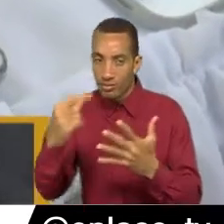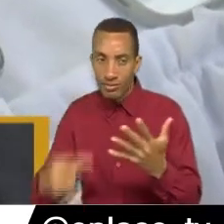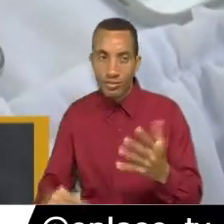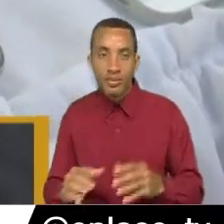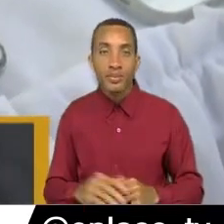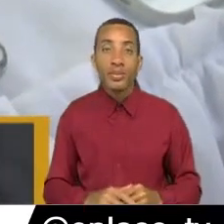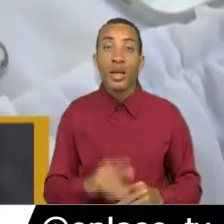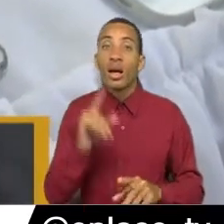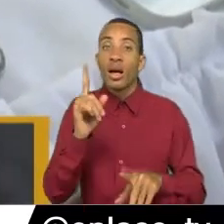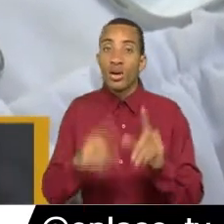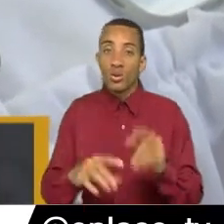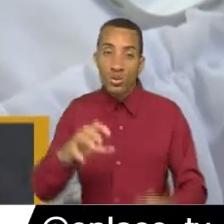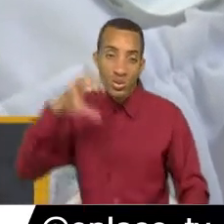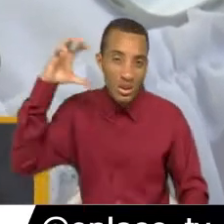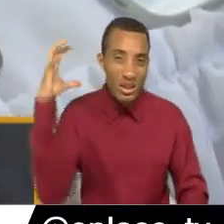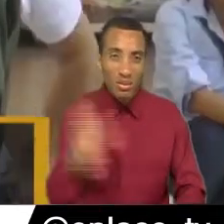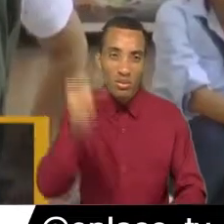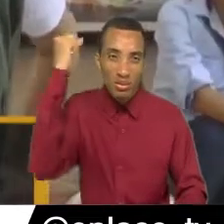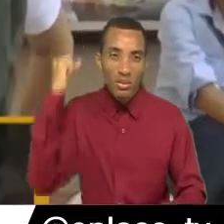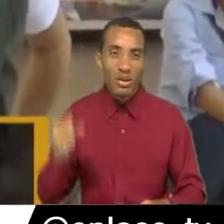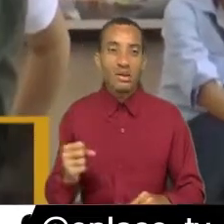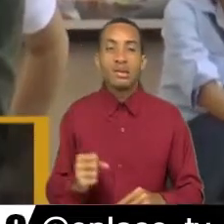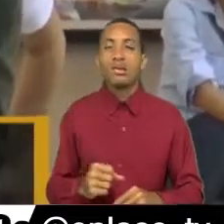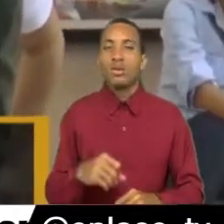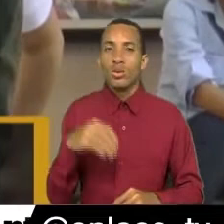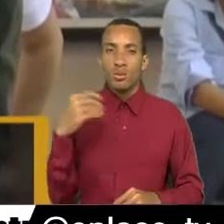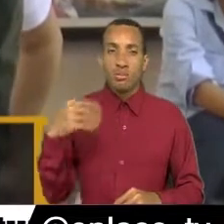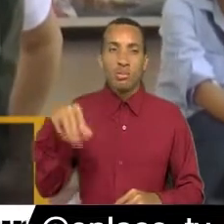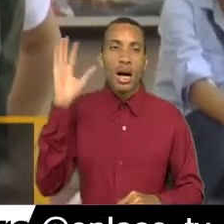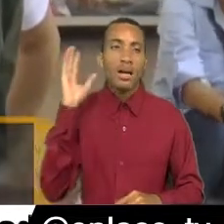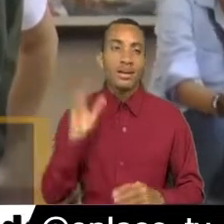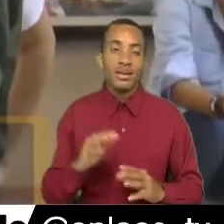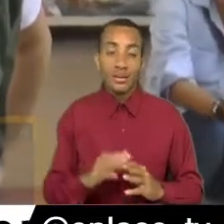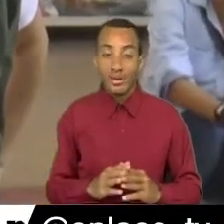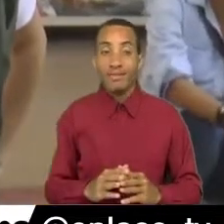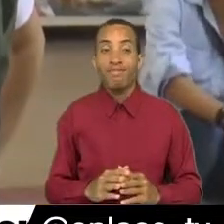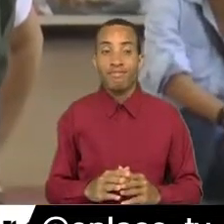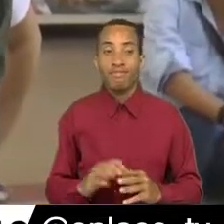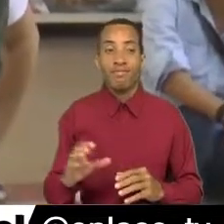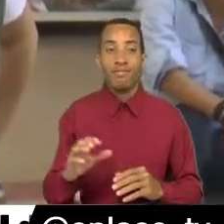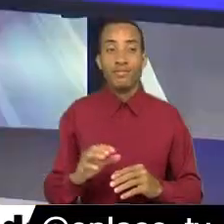de raponazo o la oportunidad es la más común según la policía en la ciudad.